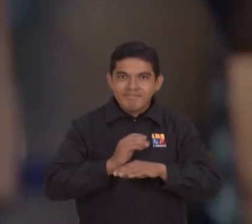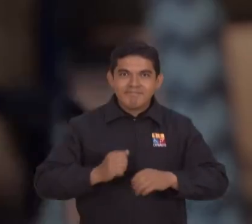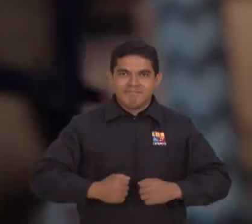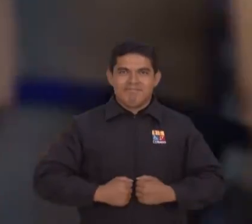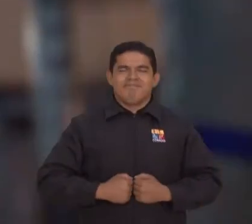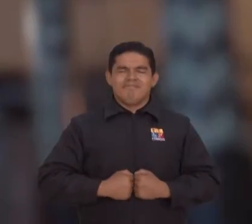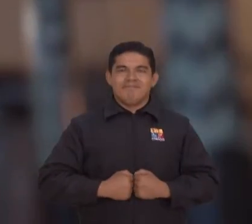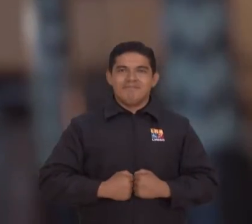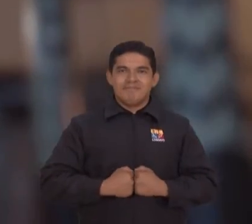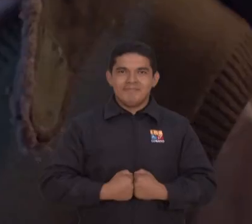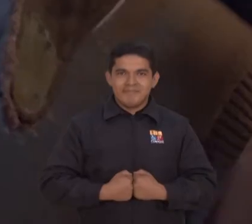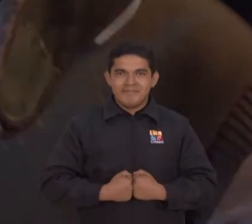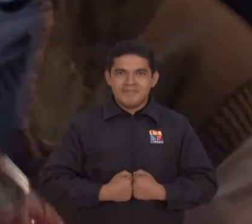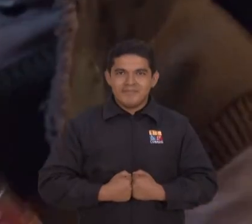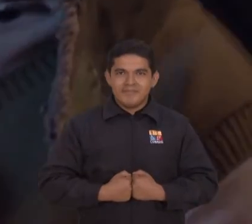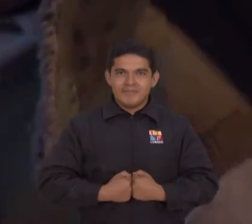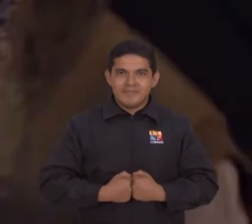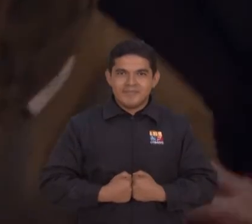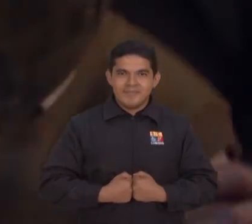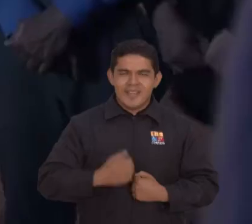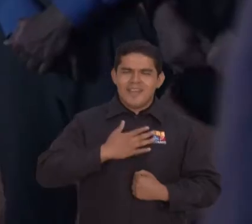11, 10.